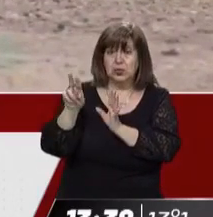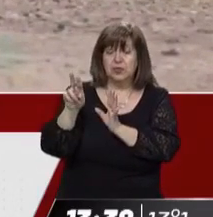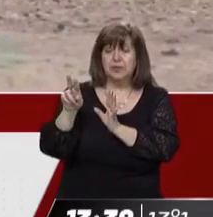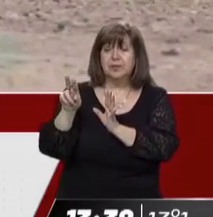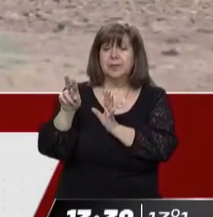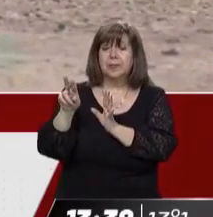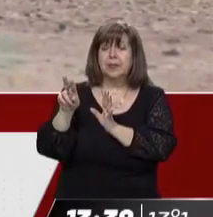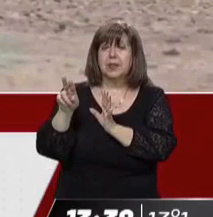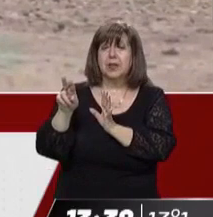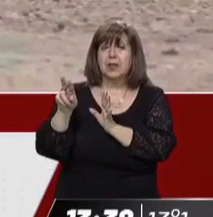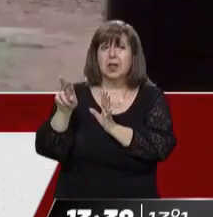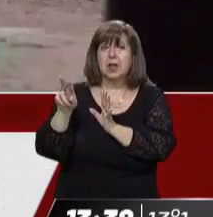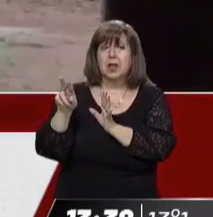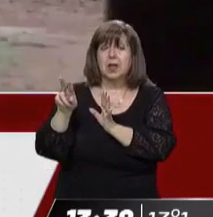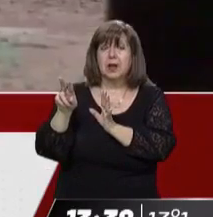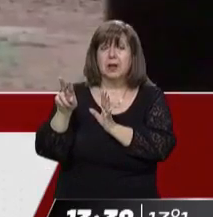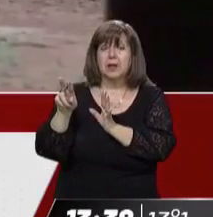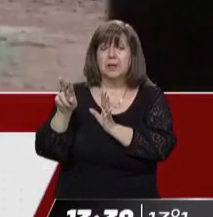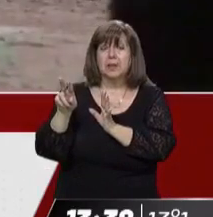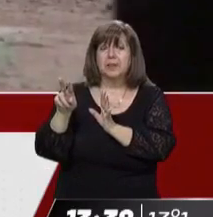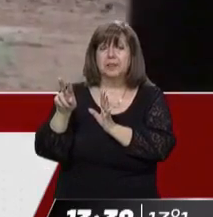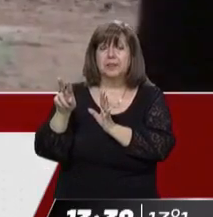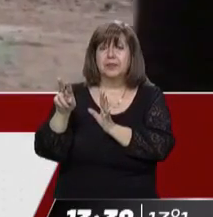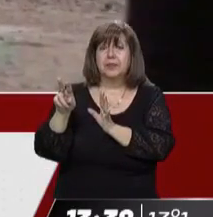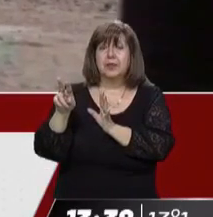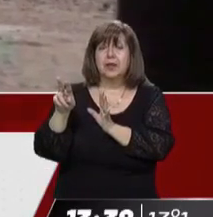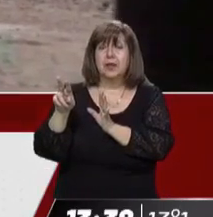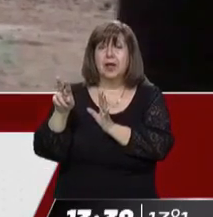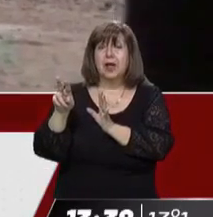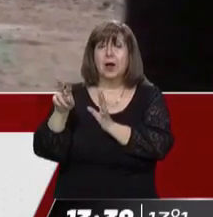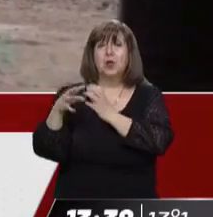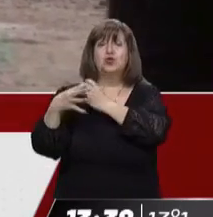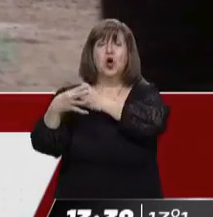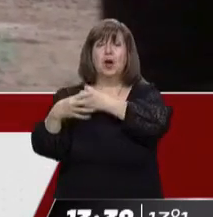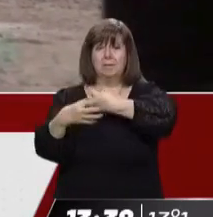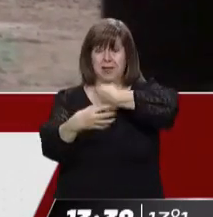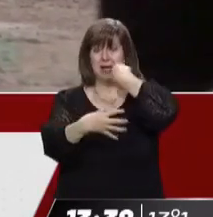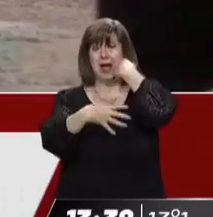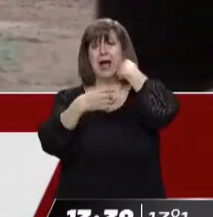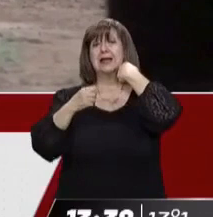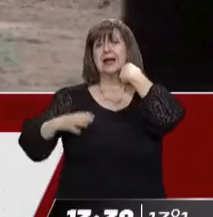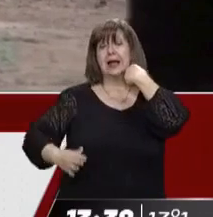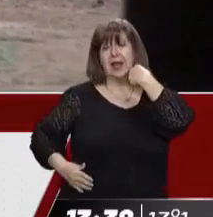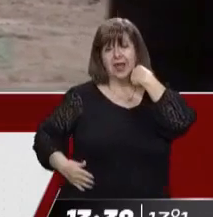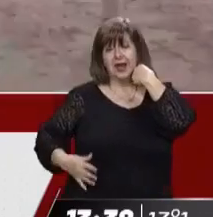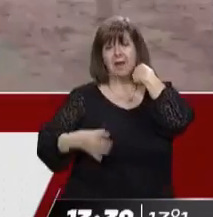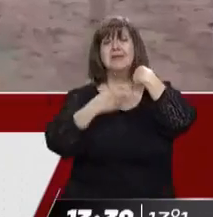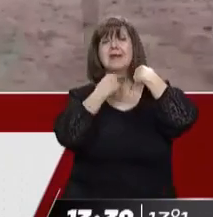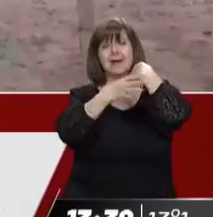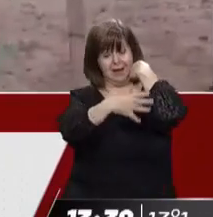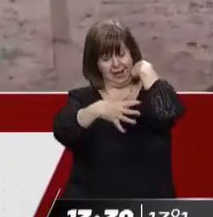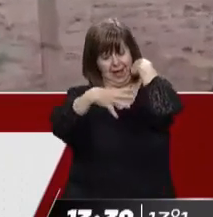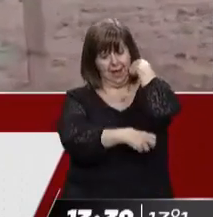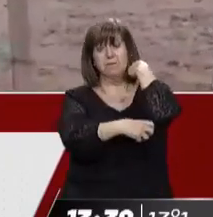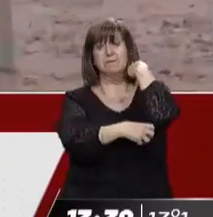le agarró como la caderita mi hija le le pegó un mordisco ahí y